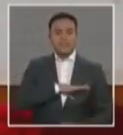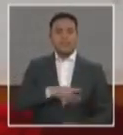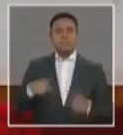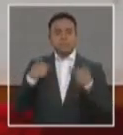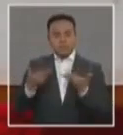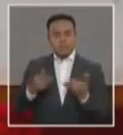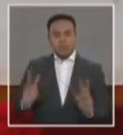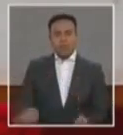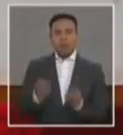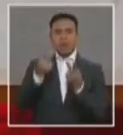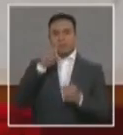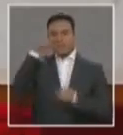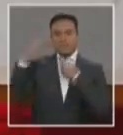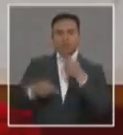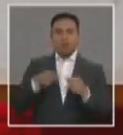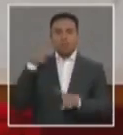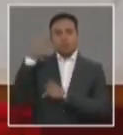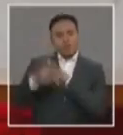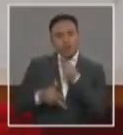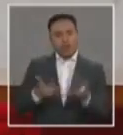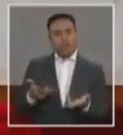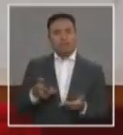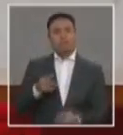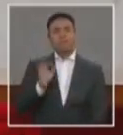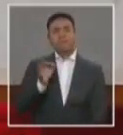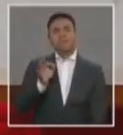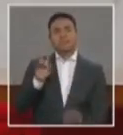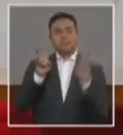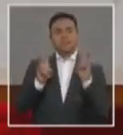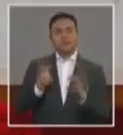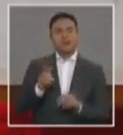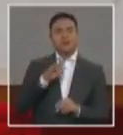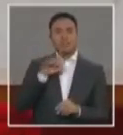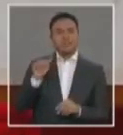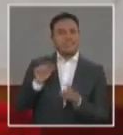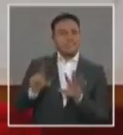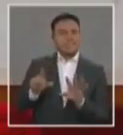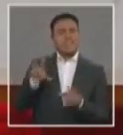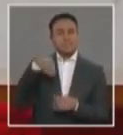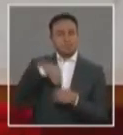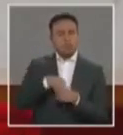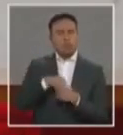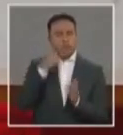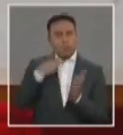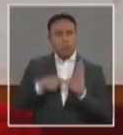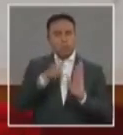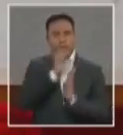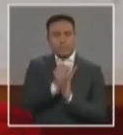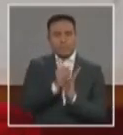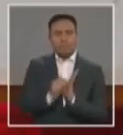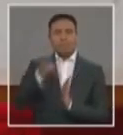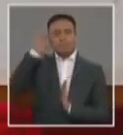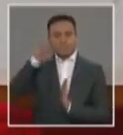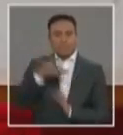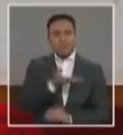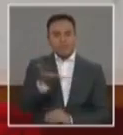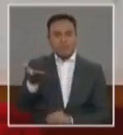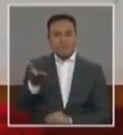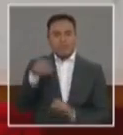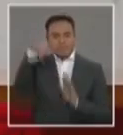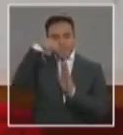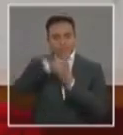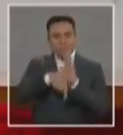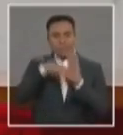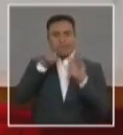siendo presente porque terminas pasando más tiempo dentro del auto y se pierde la calidad de vida no llega a descansar eh Y yo comparto eso de de de